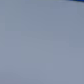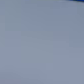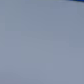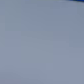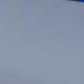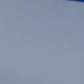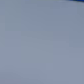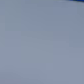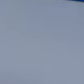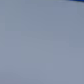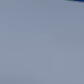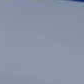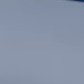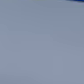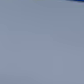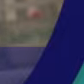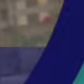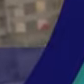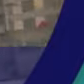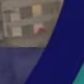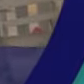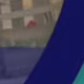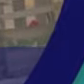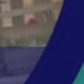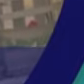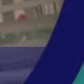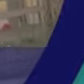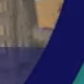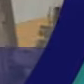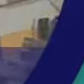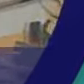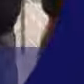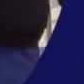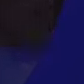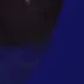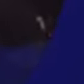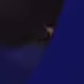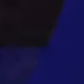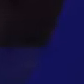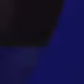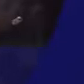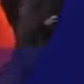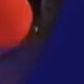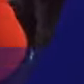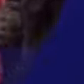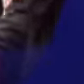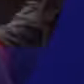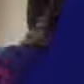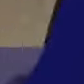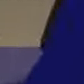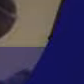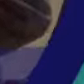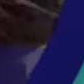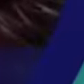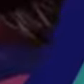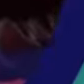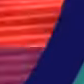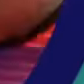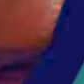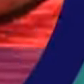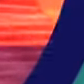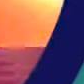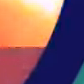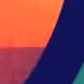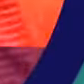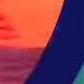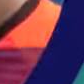Les contamos además que cayó uno de los marcas que habría asaltado a balazos en la puerta de su casa a un abogado sospechoso y sería integrante de la banda